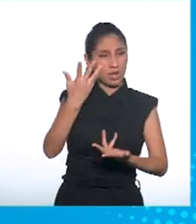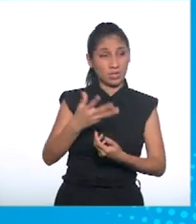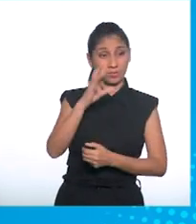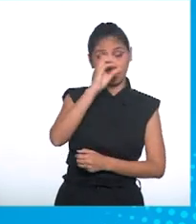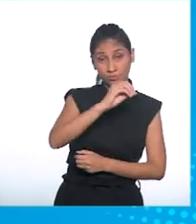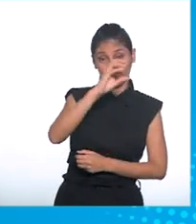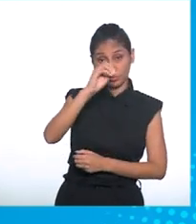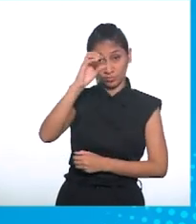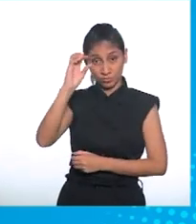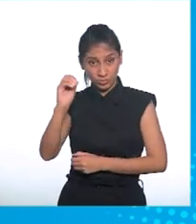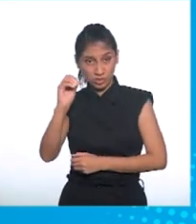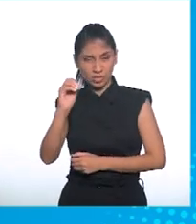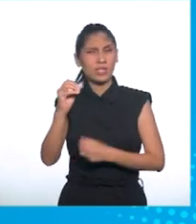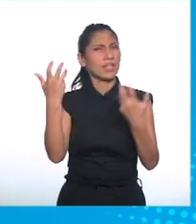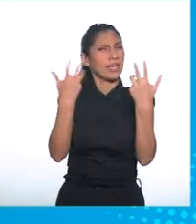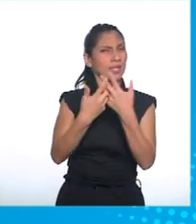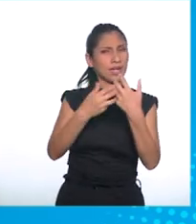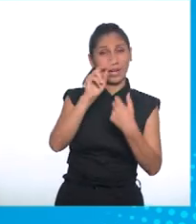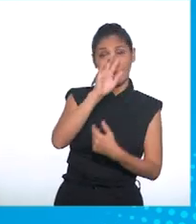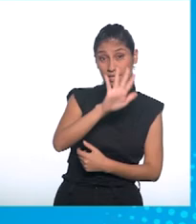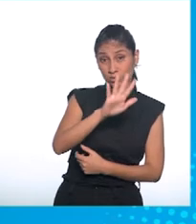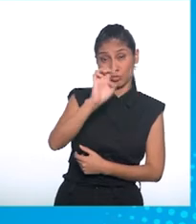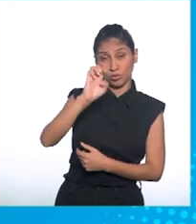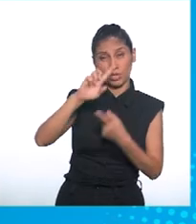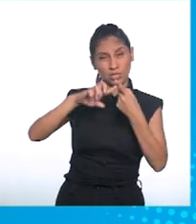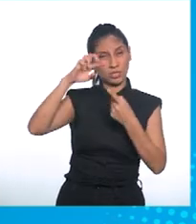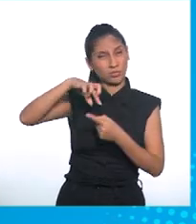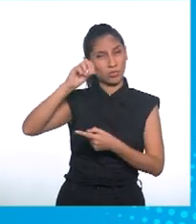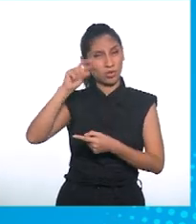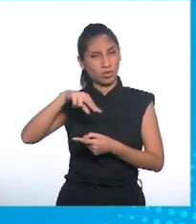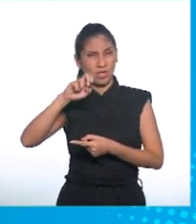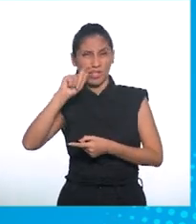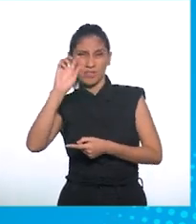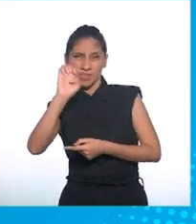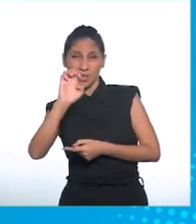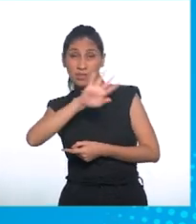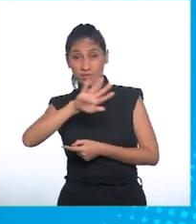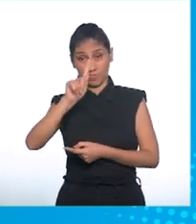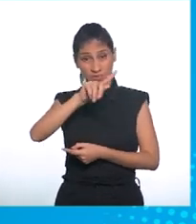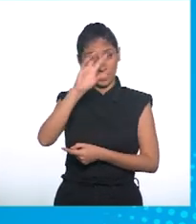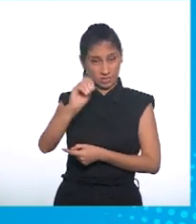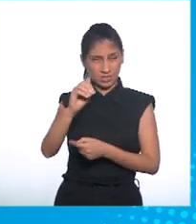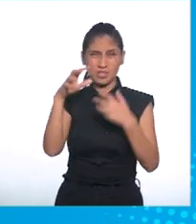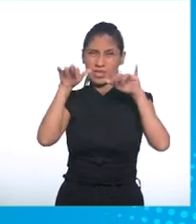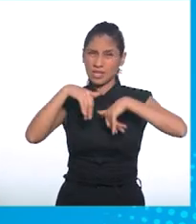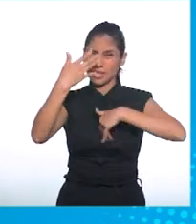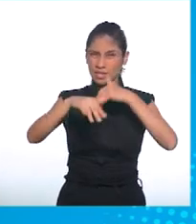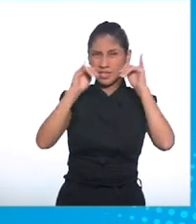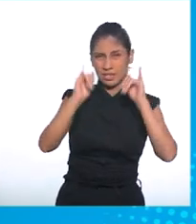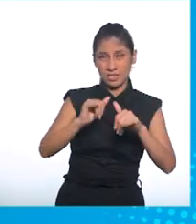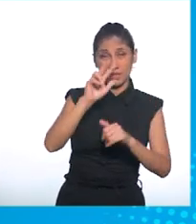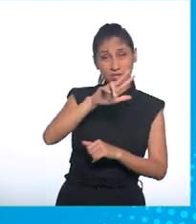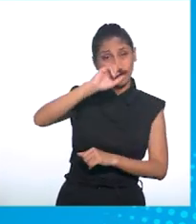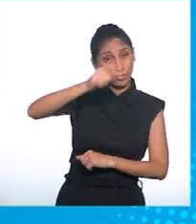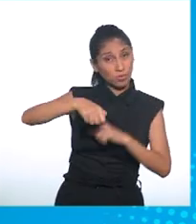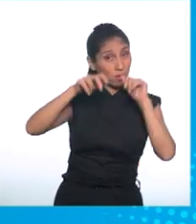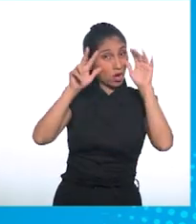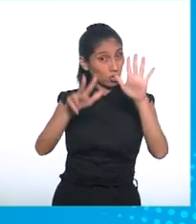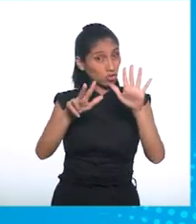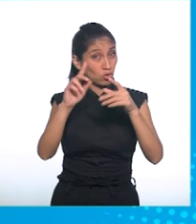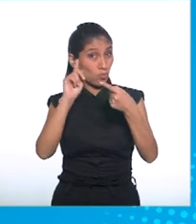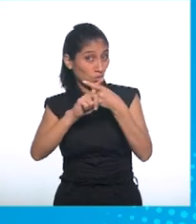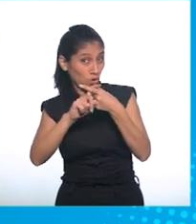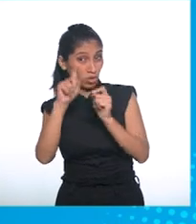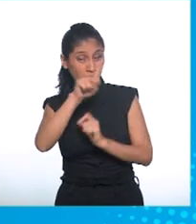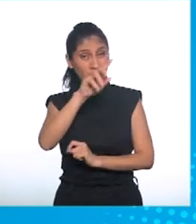al exponente de 10. De aquí el número en notación científica queda 3,8